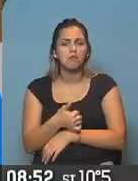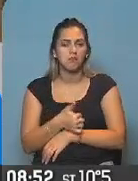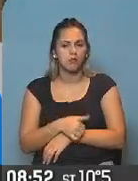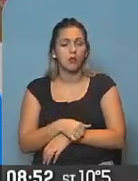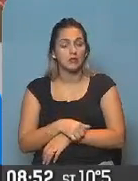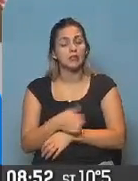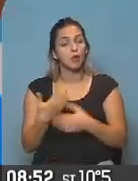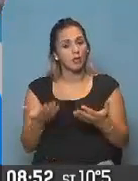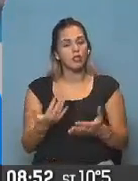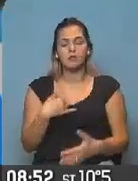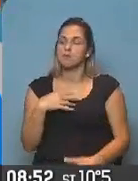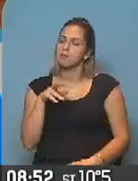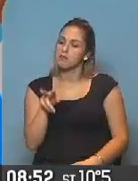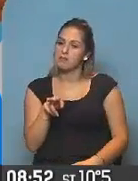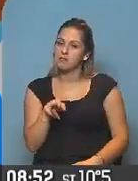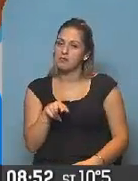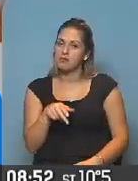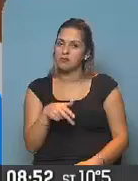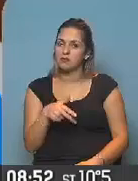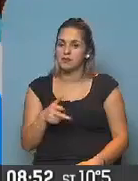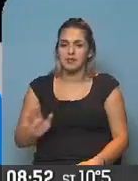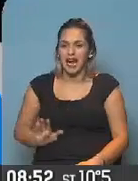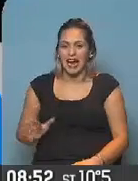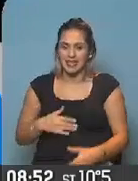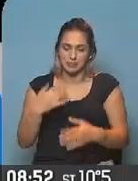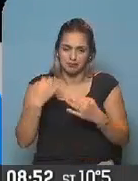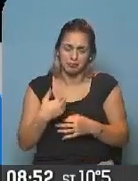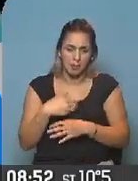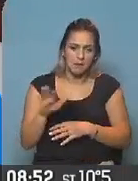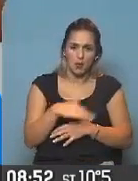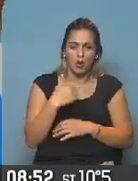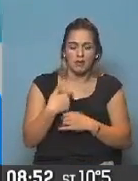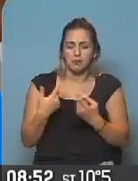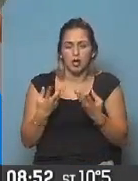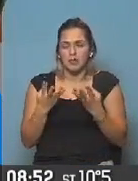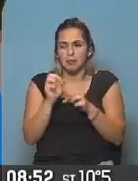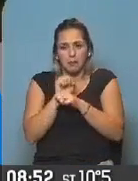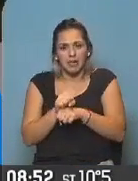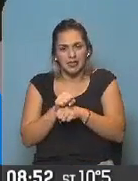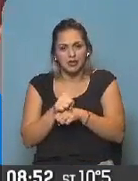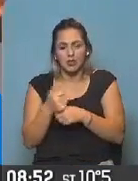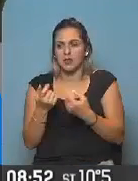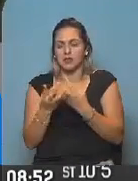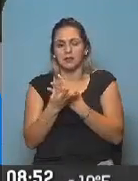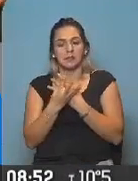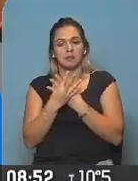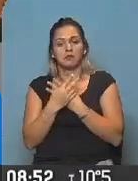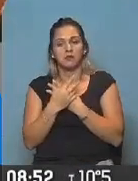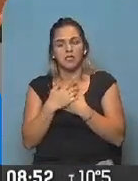Entonces, por un lado, eran unas ganas de irme por la presión que sentía, pero por otro lado, grabé un montón y